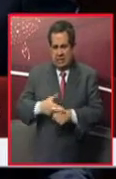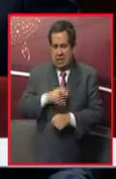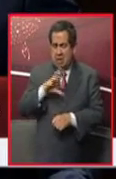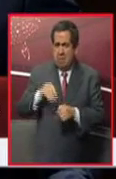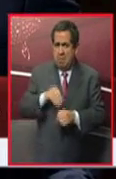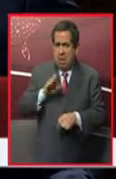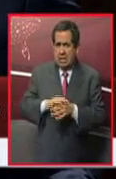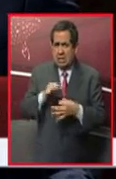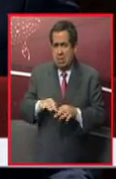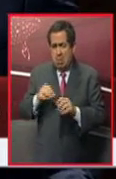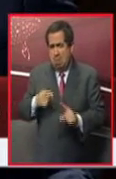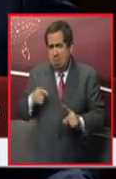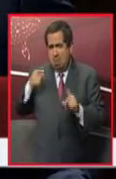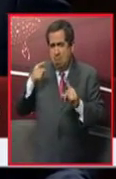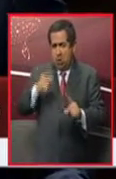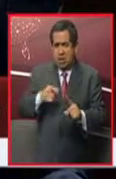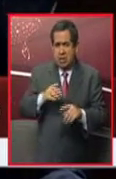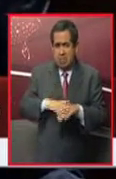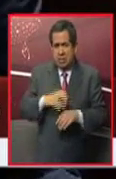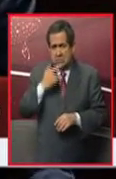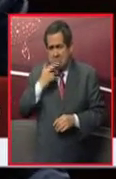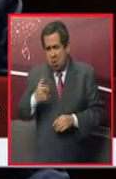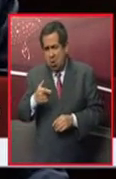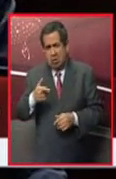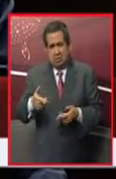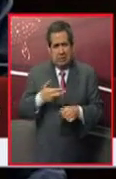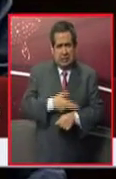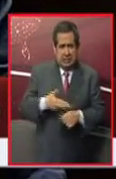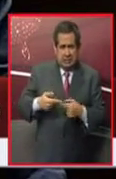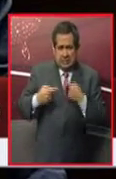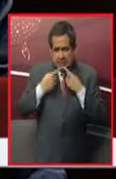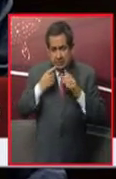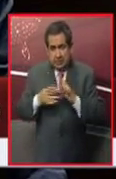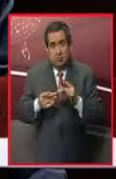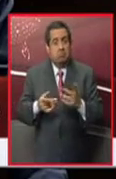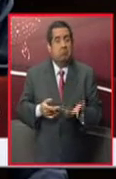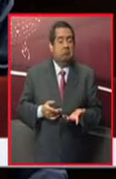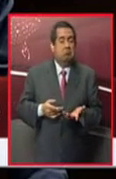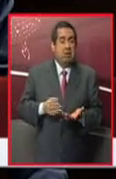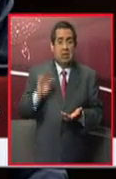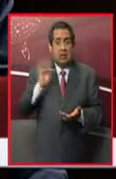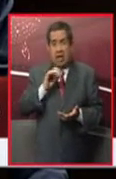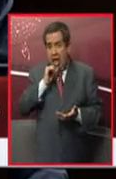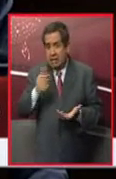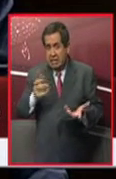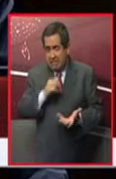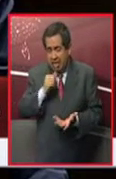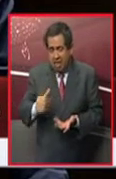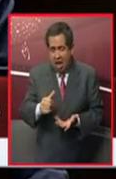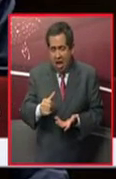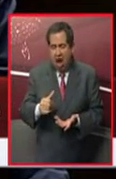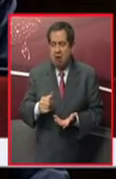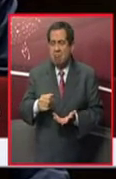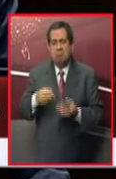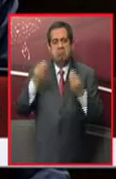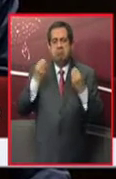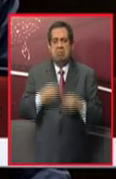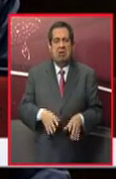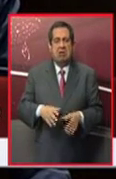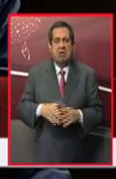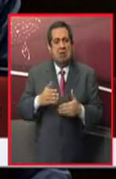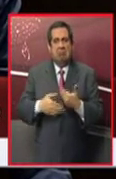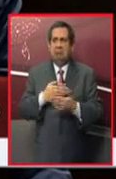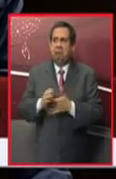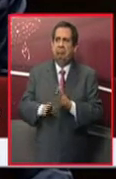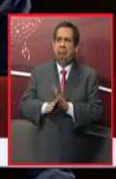prioritaria, atender y frenar de manera eficiente estos causales, ya que de no hacerlo se pone en riesgo la capacidad de impulsar